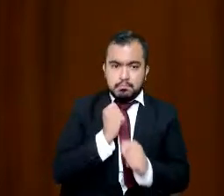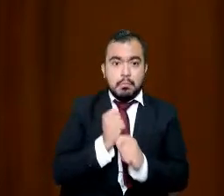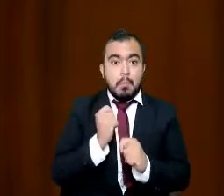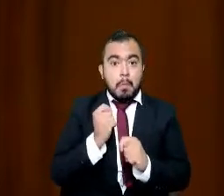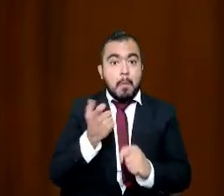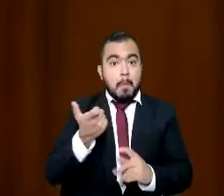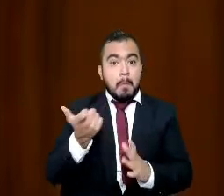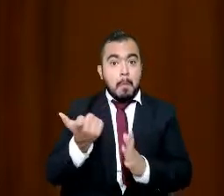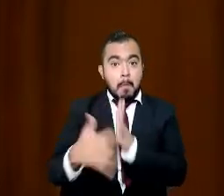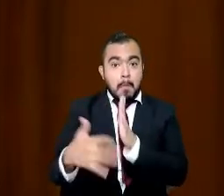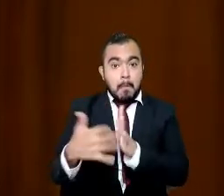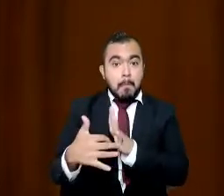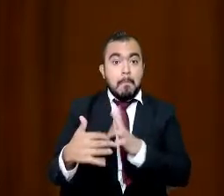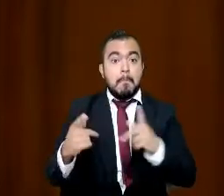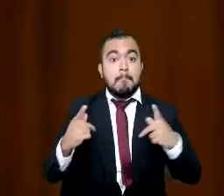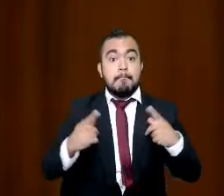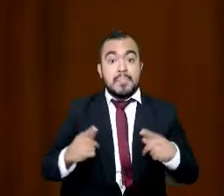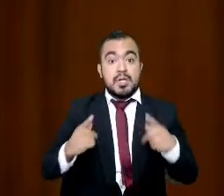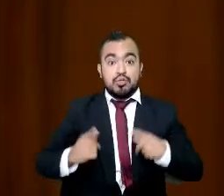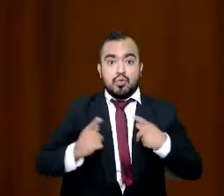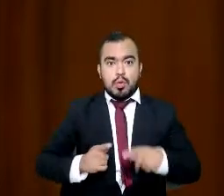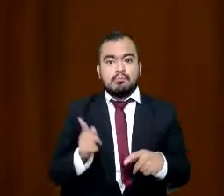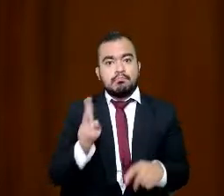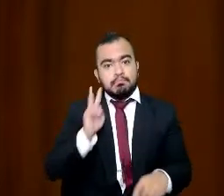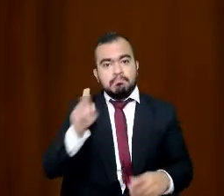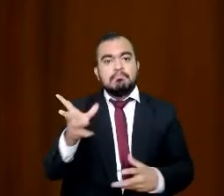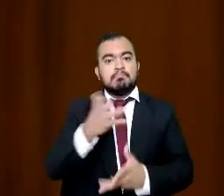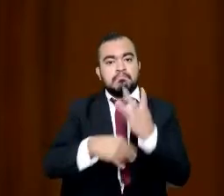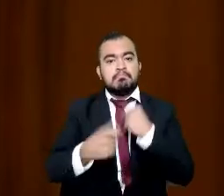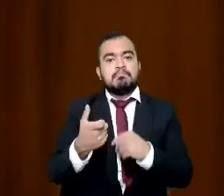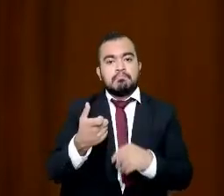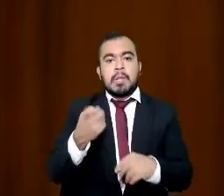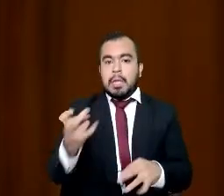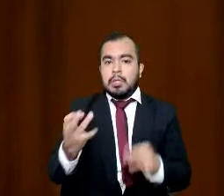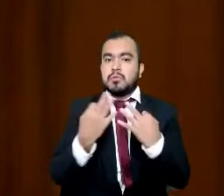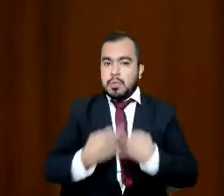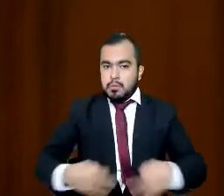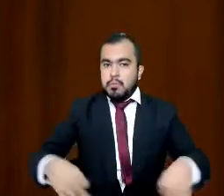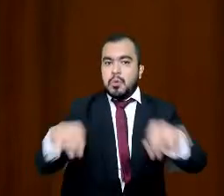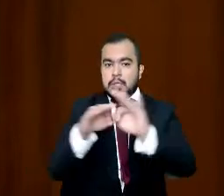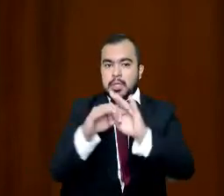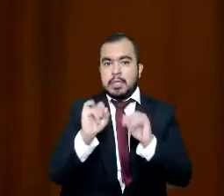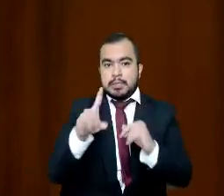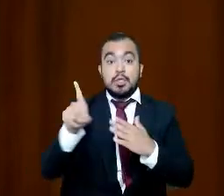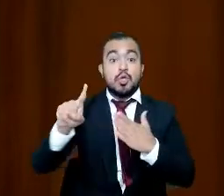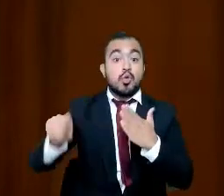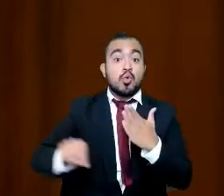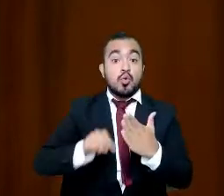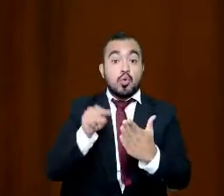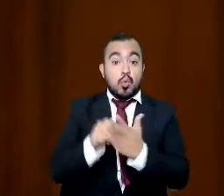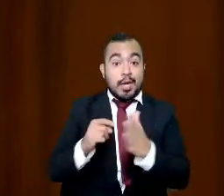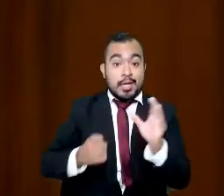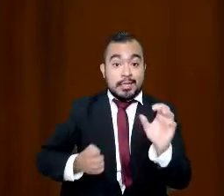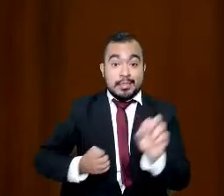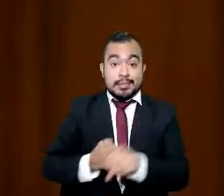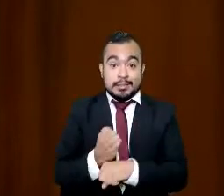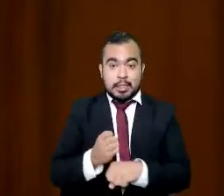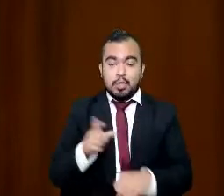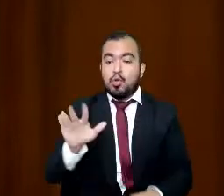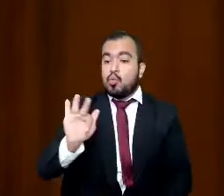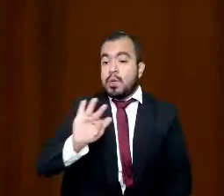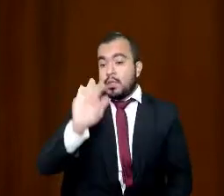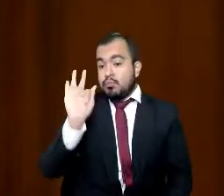que la gente lo va a ver en sus bolsillos, que es lo importante. En esa zona del estado, 40% del